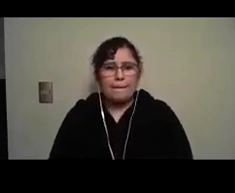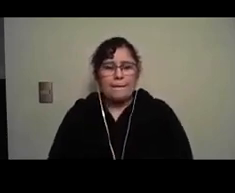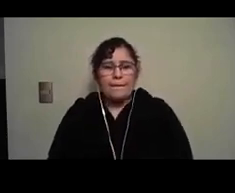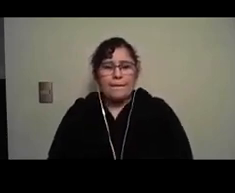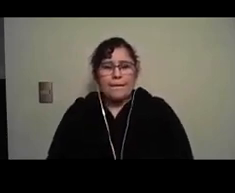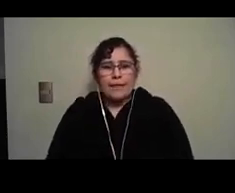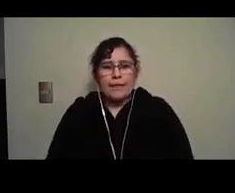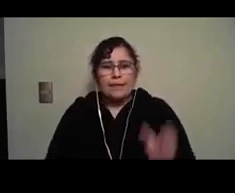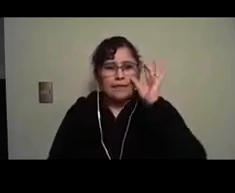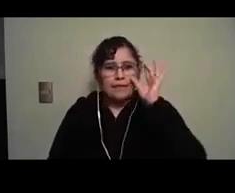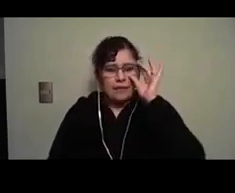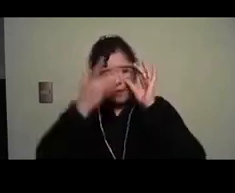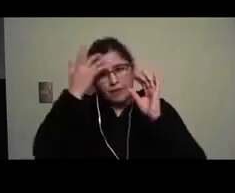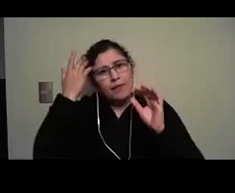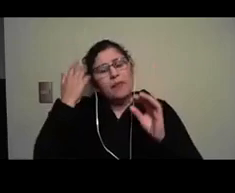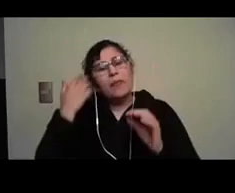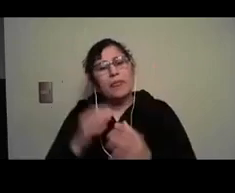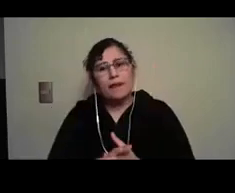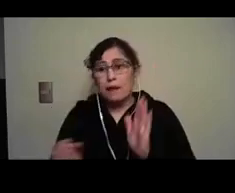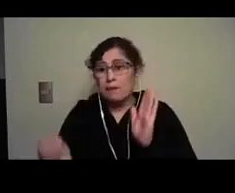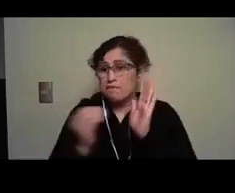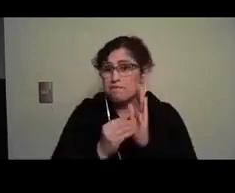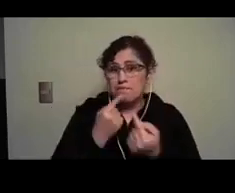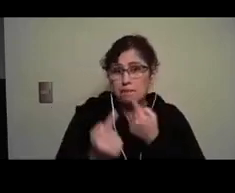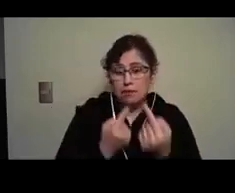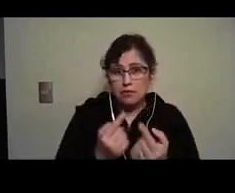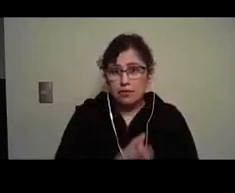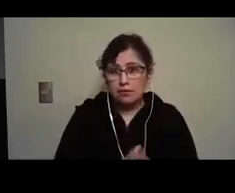No, no sé si hay más preguntas al respecto.